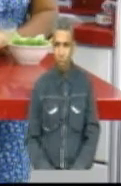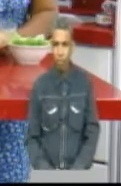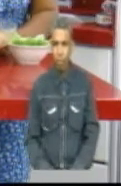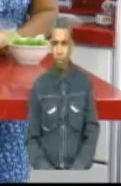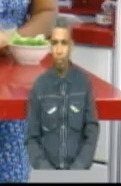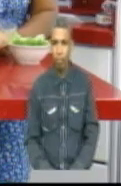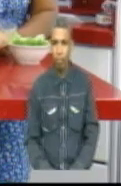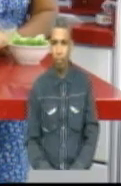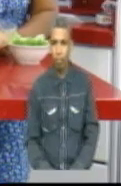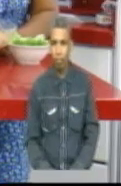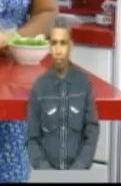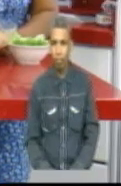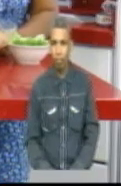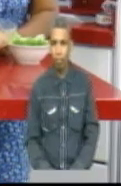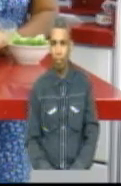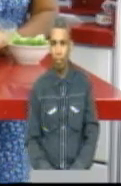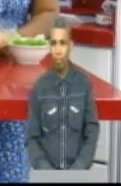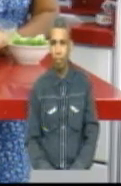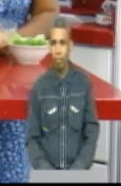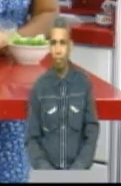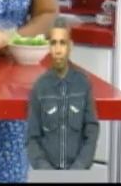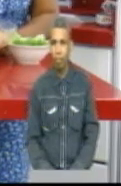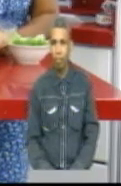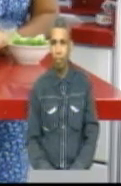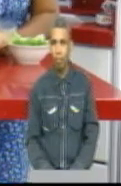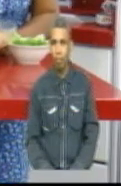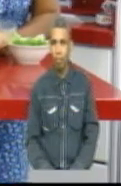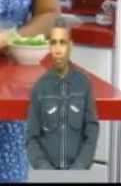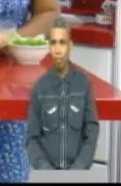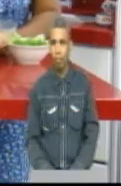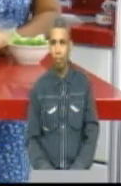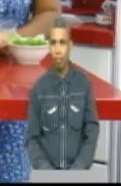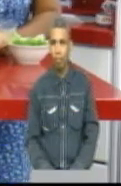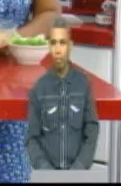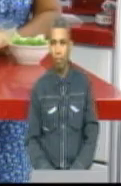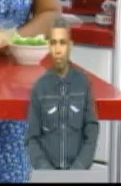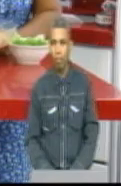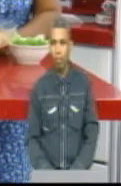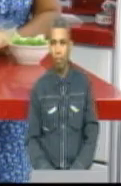esto he aprendido